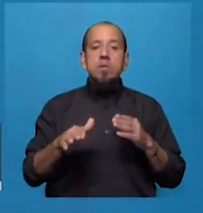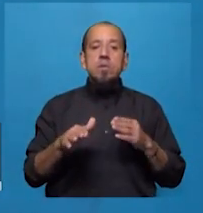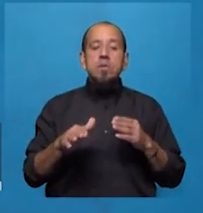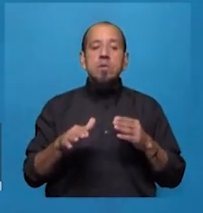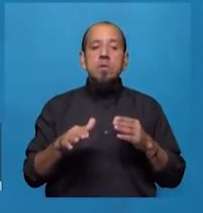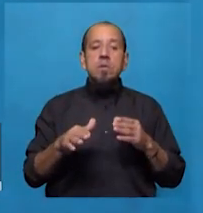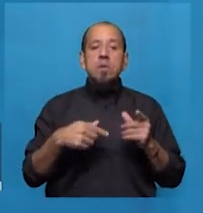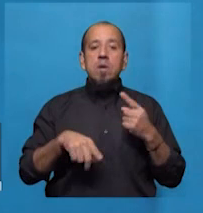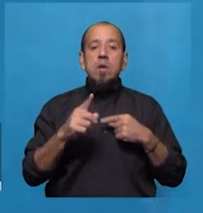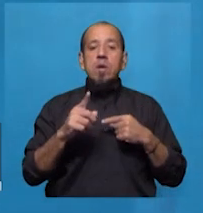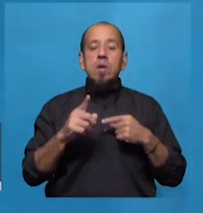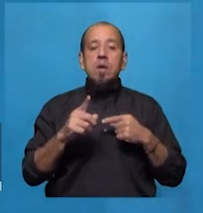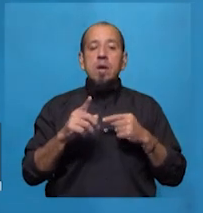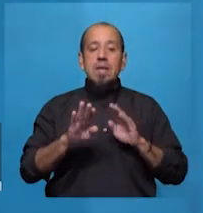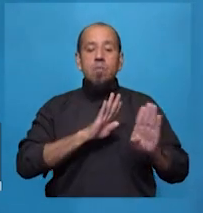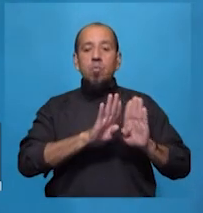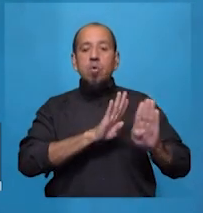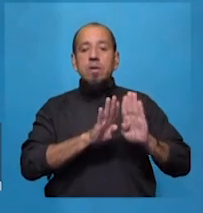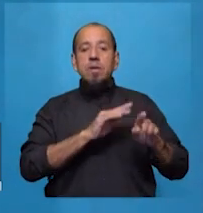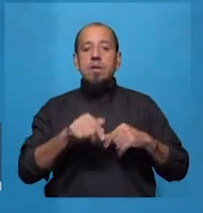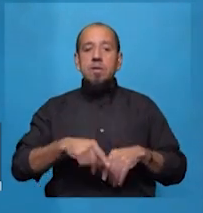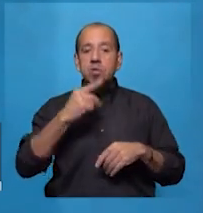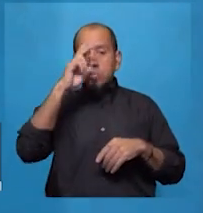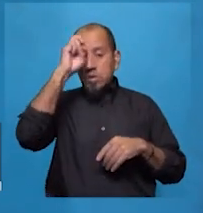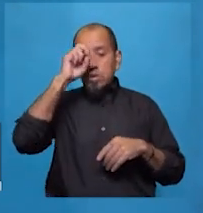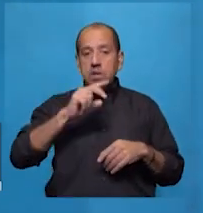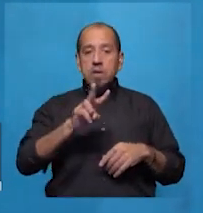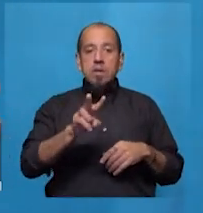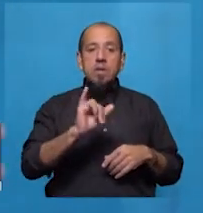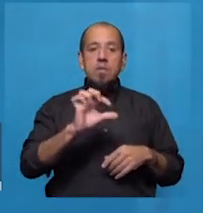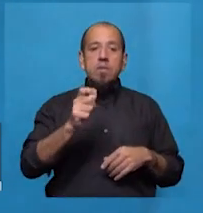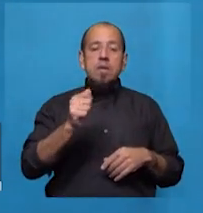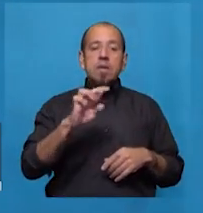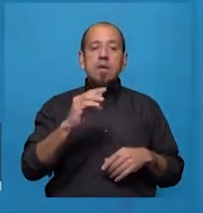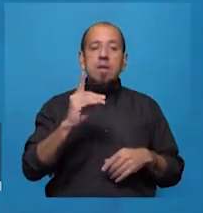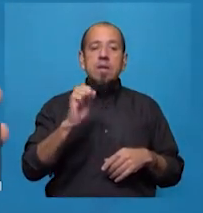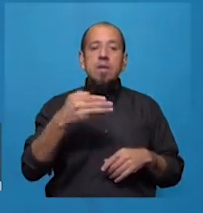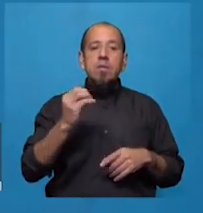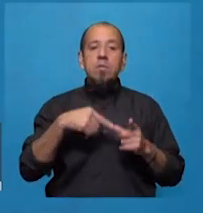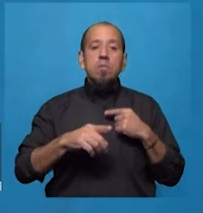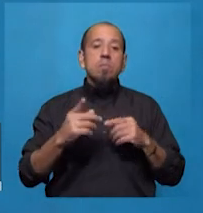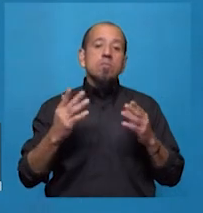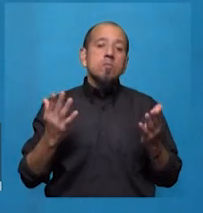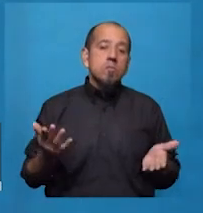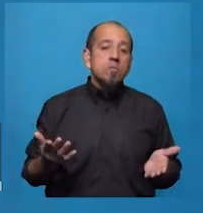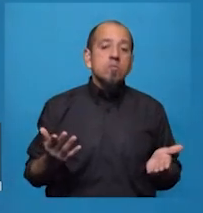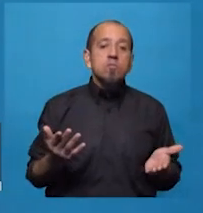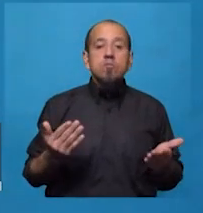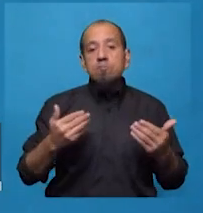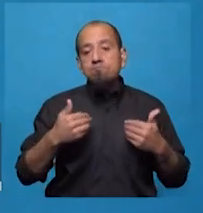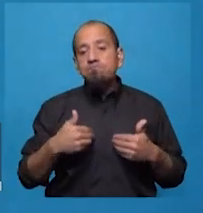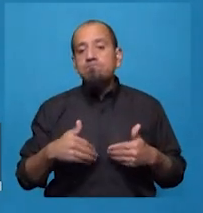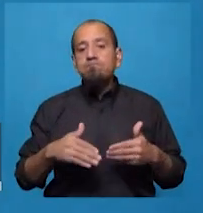Pilar de voz bueno gente que claramente necesita más atención y está a la buena de Dios digamos posiblemente